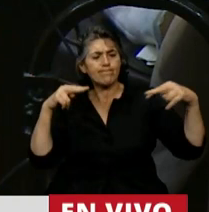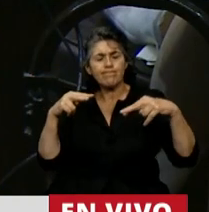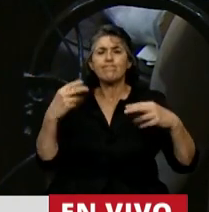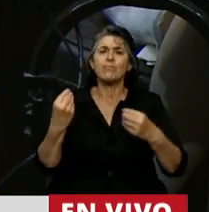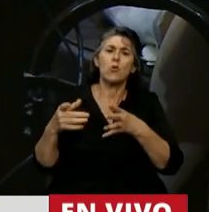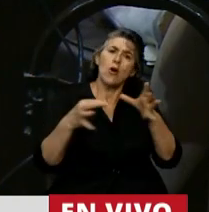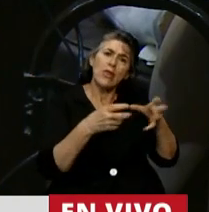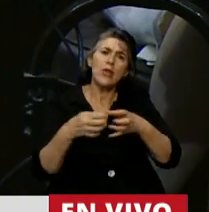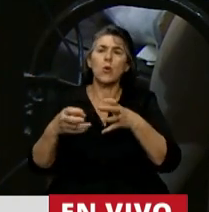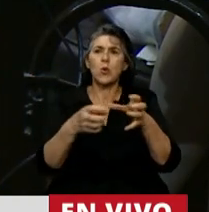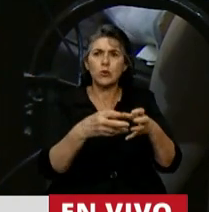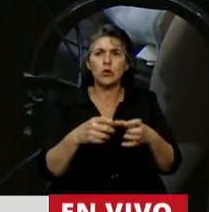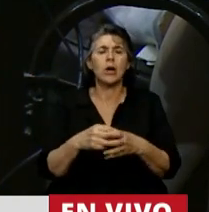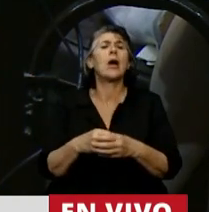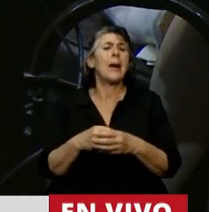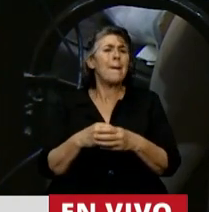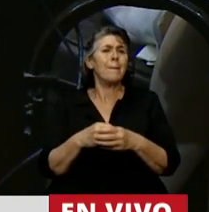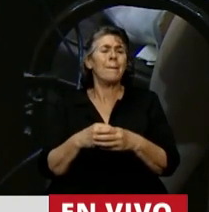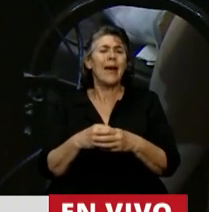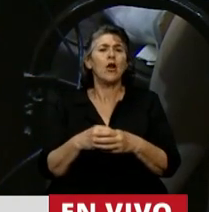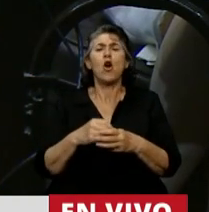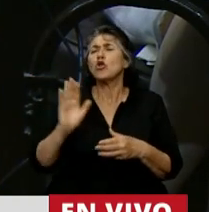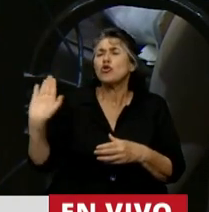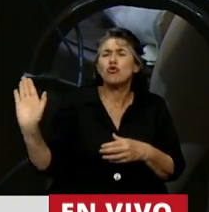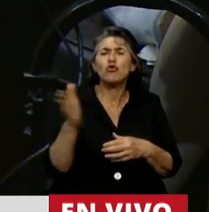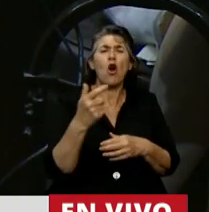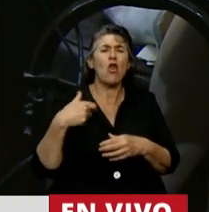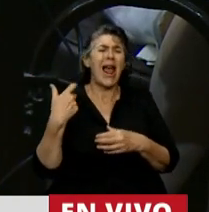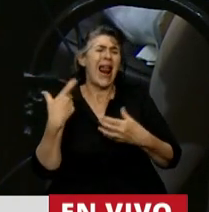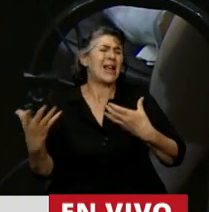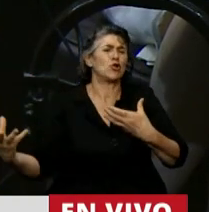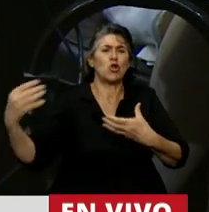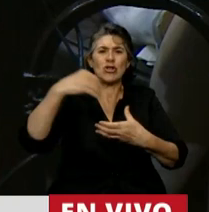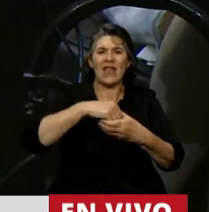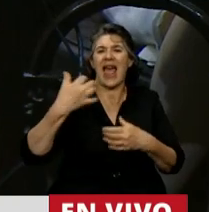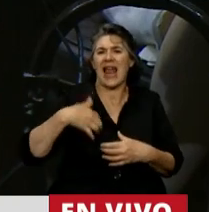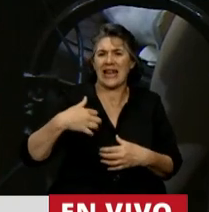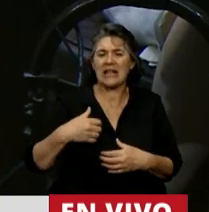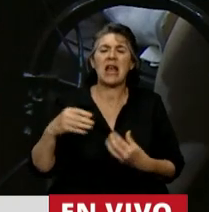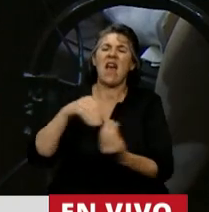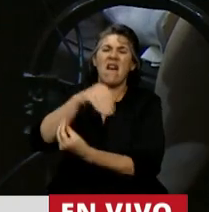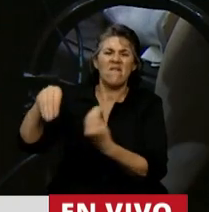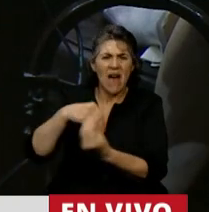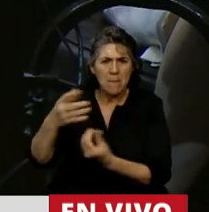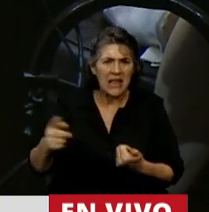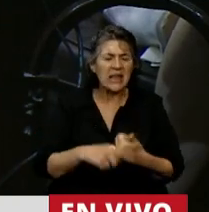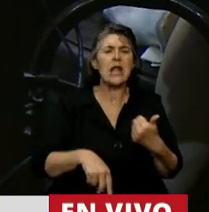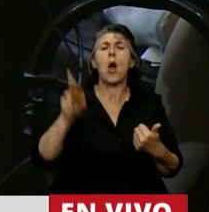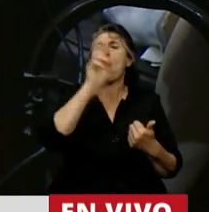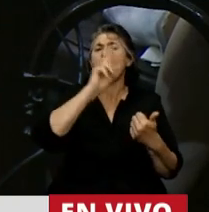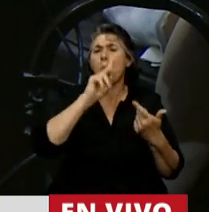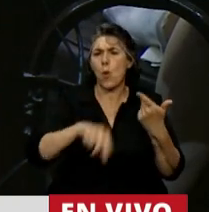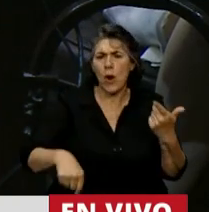que ha involucrado a toda la sociedad argentina. Ha involucrado a las familias, ha involucrado a las mujeres,